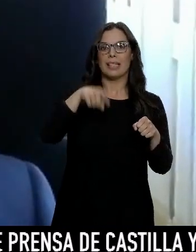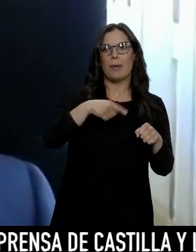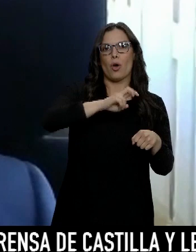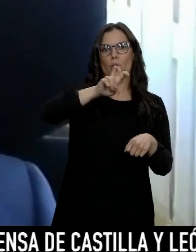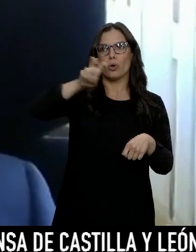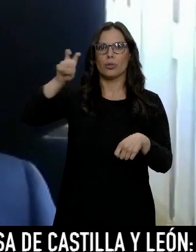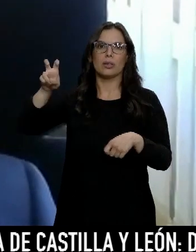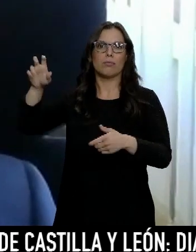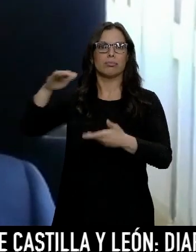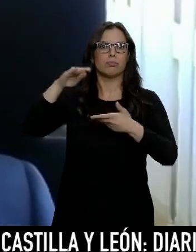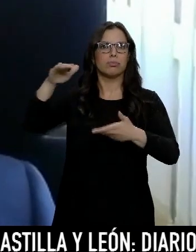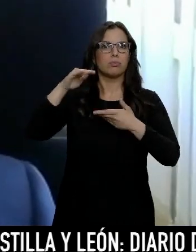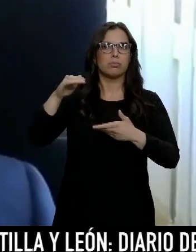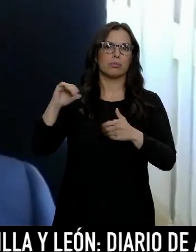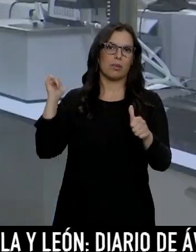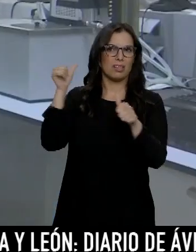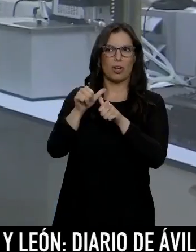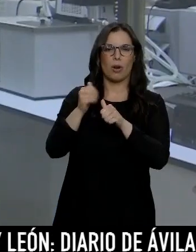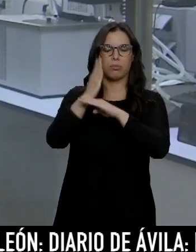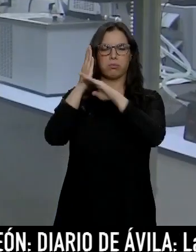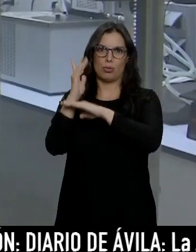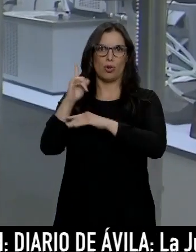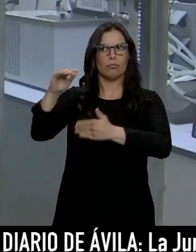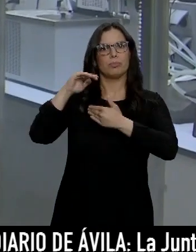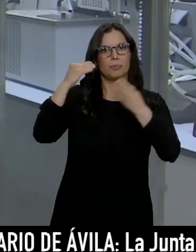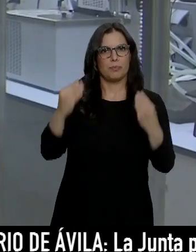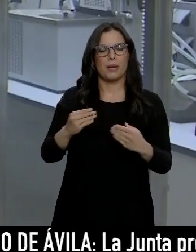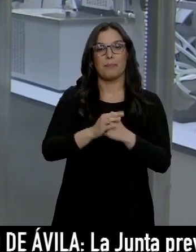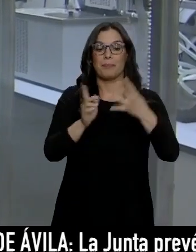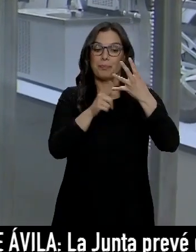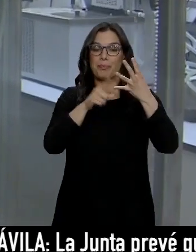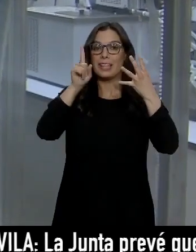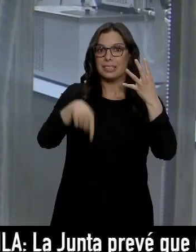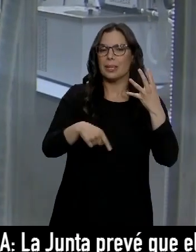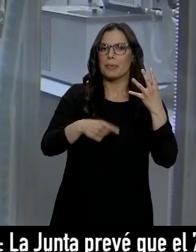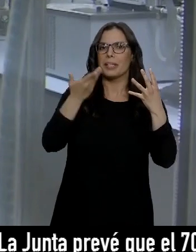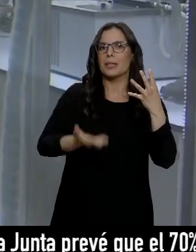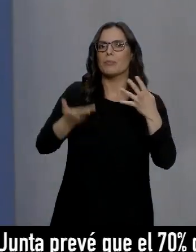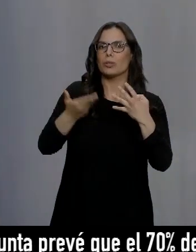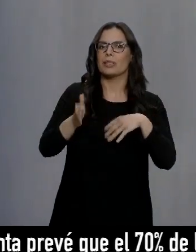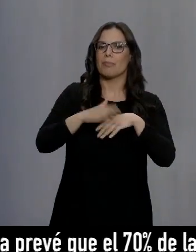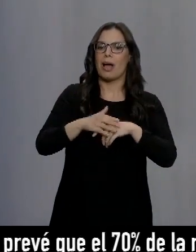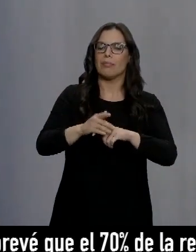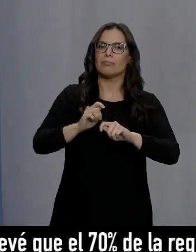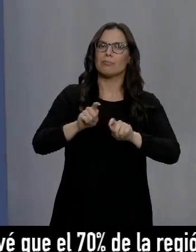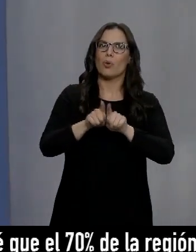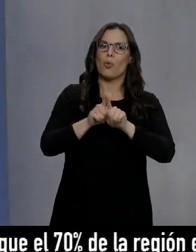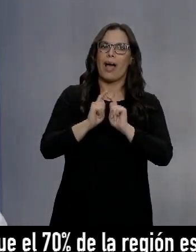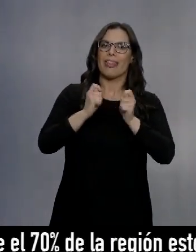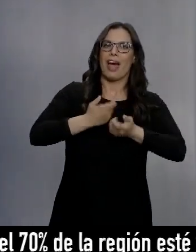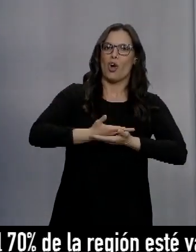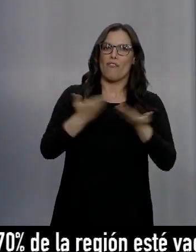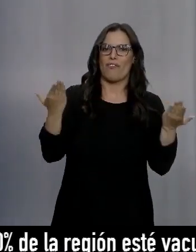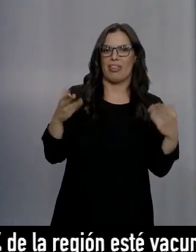manera más normalizada que como han estado viniendo hasta ahora. Janssen también puede suponer una nueva inyección de confianza después de